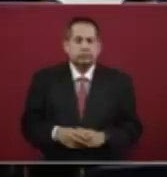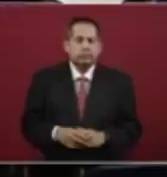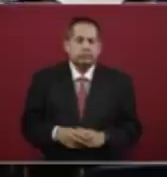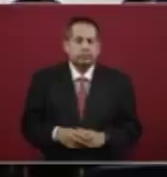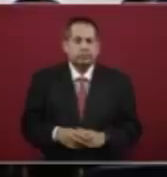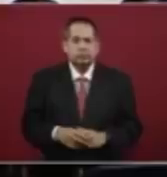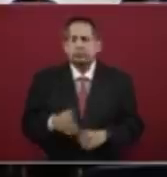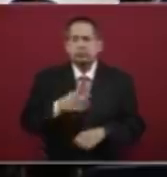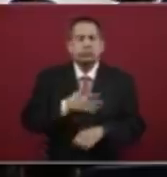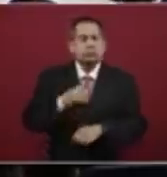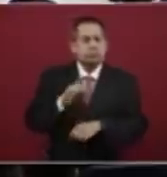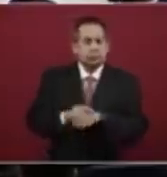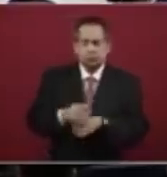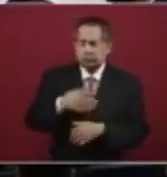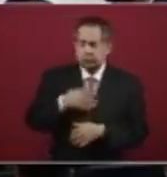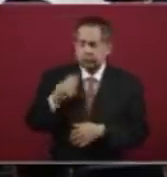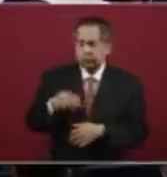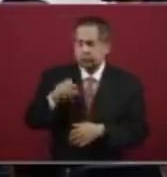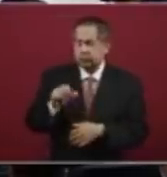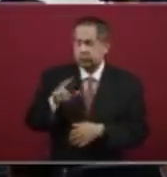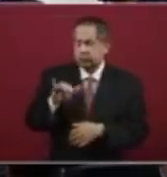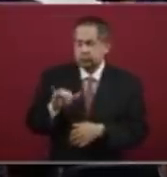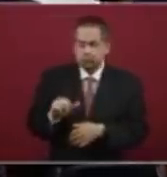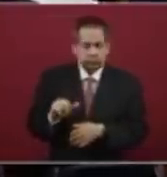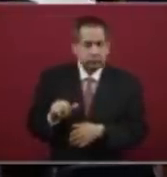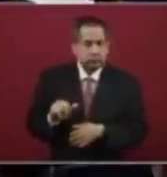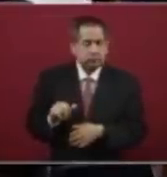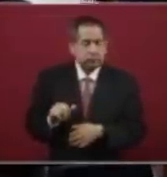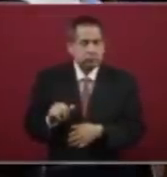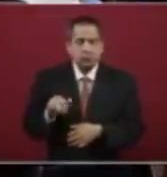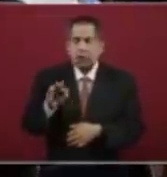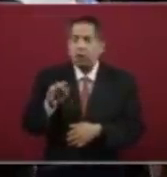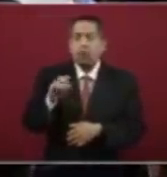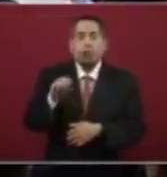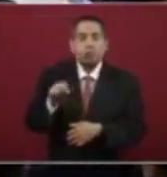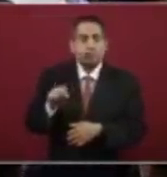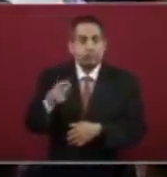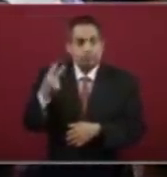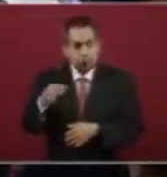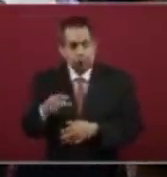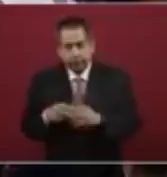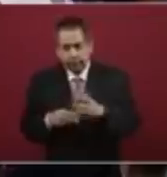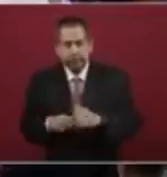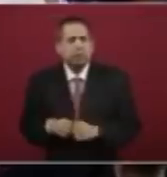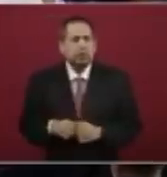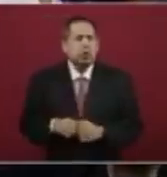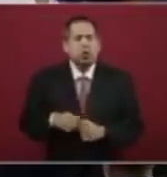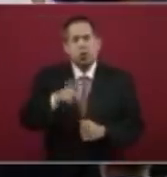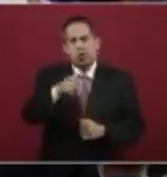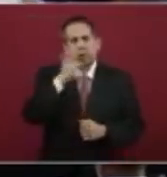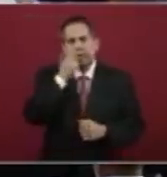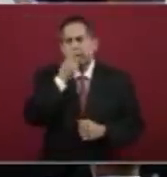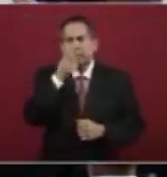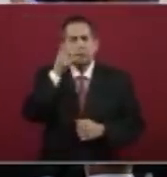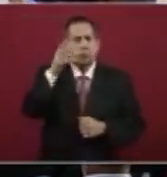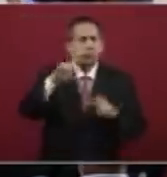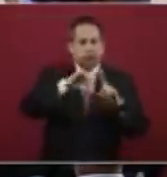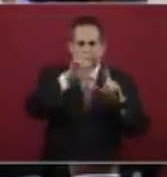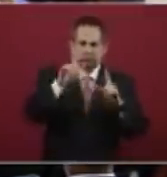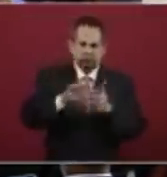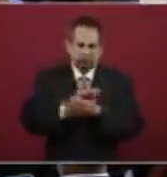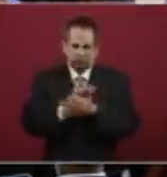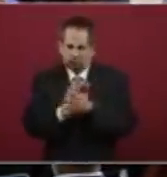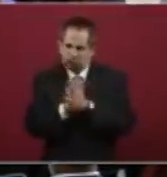Buenos días, María Fernanda Navarro de Forbes México. Preguntarle, presidente, usted ha expresado que quiere convertir al país en potencia